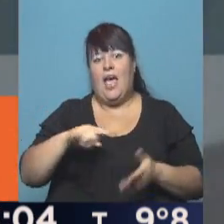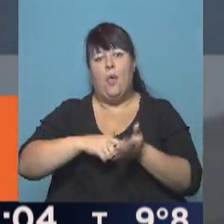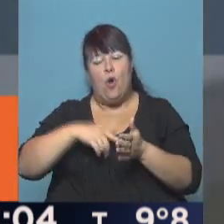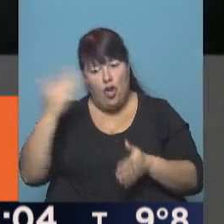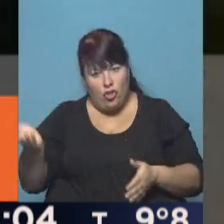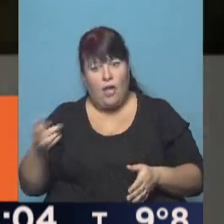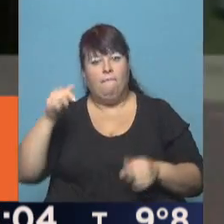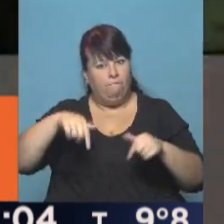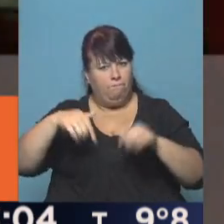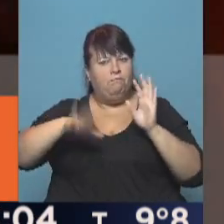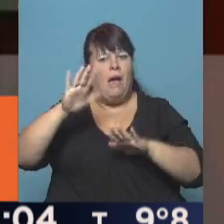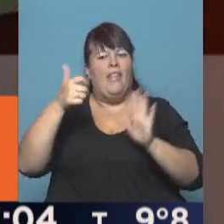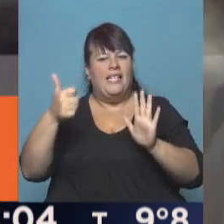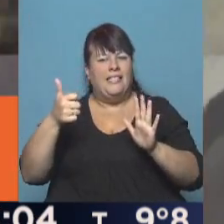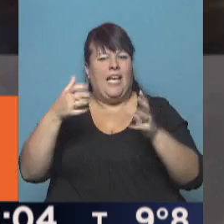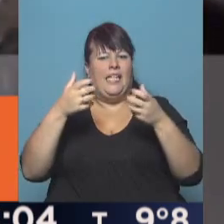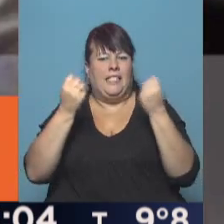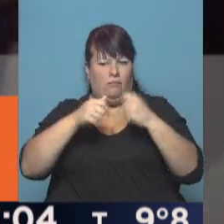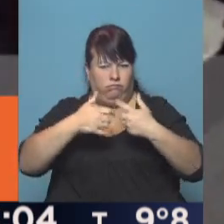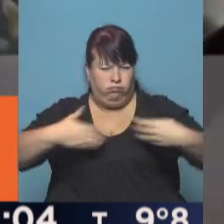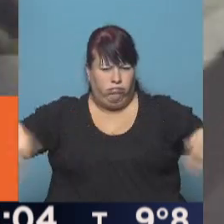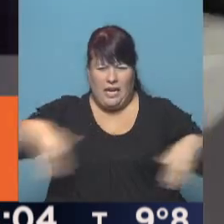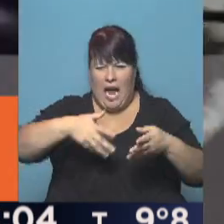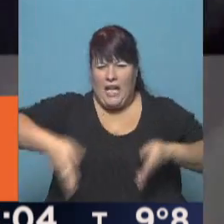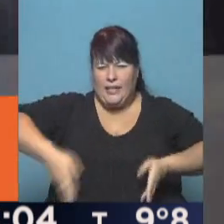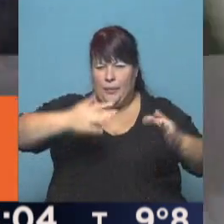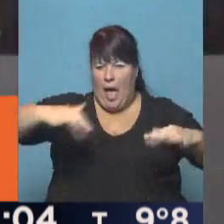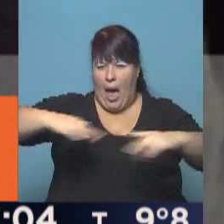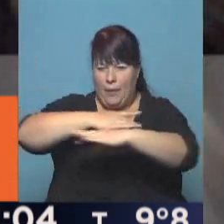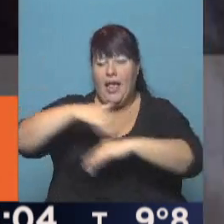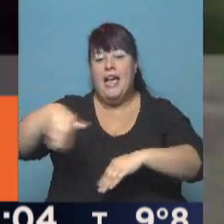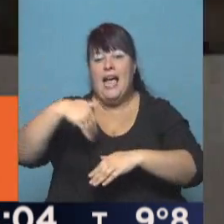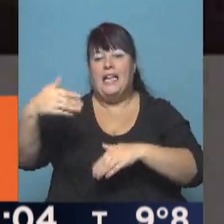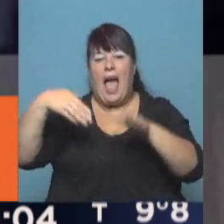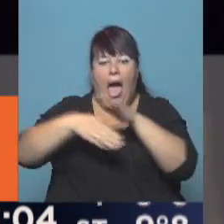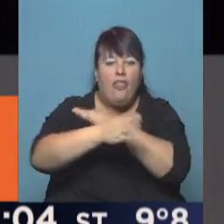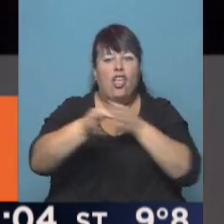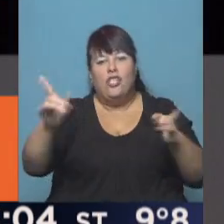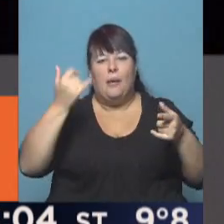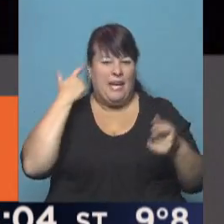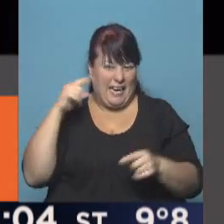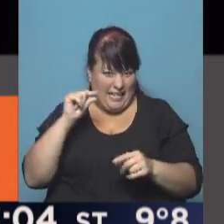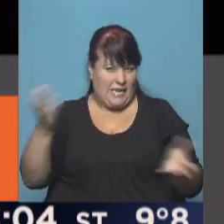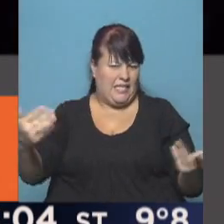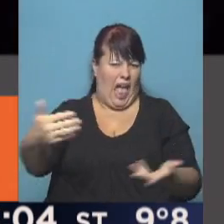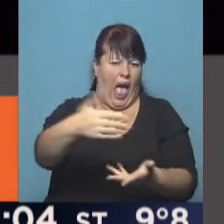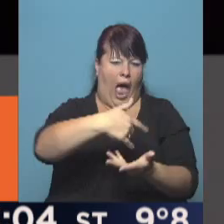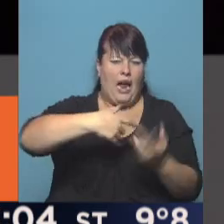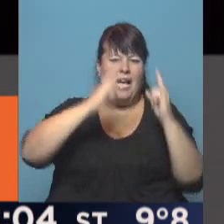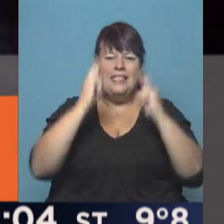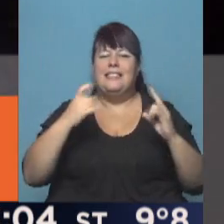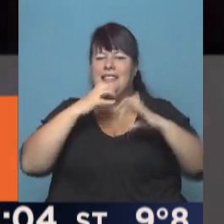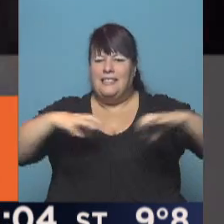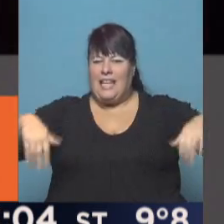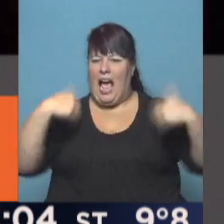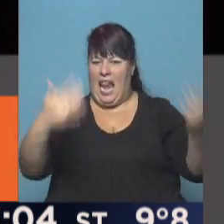bonaerense están aquí, más de 6 unidades en esta gran calle, esta gran avenida y las calles interiores donde acaban de estar desalojando todos los puestos que estaban